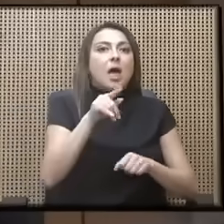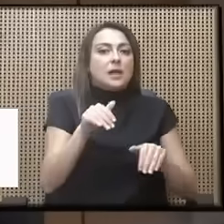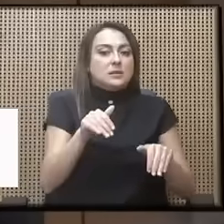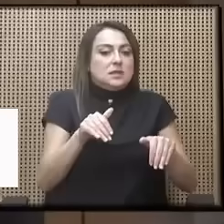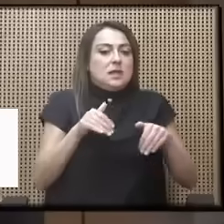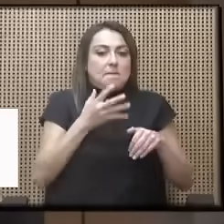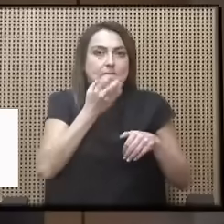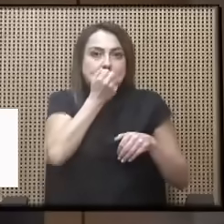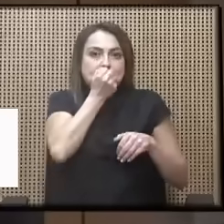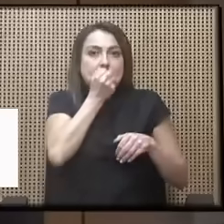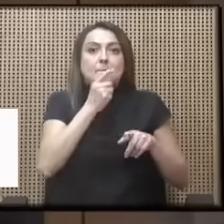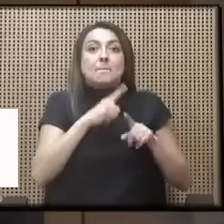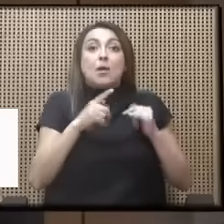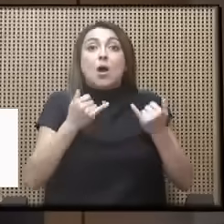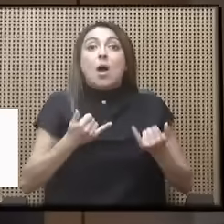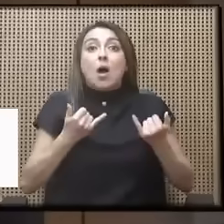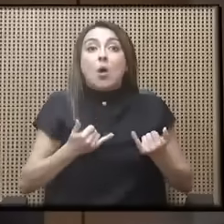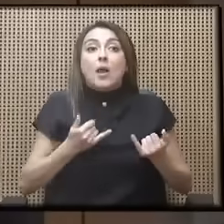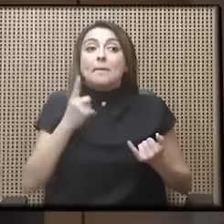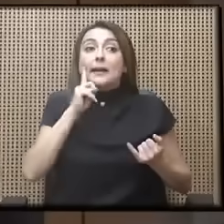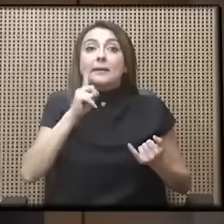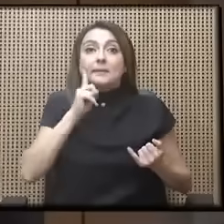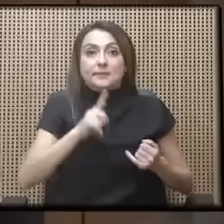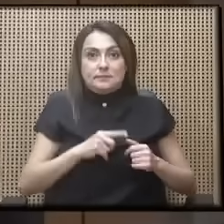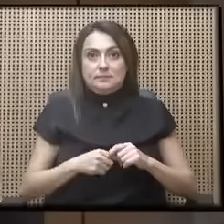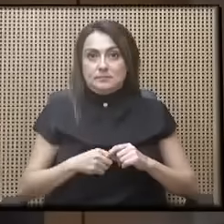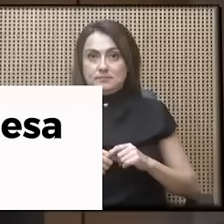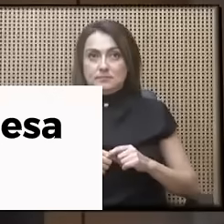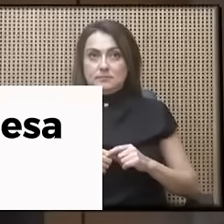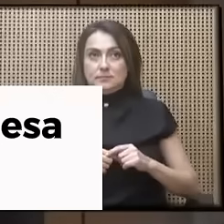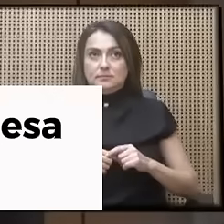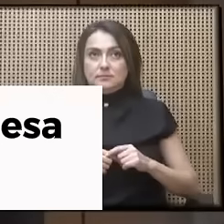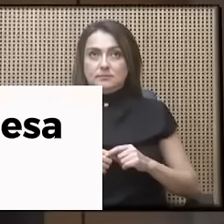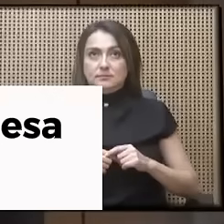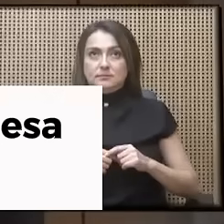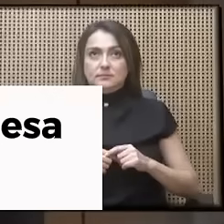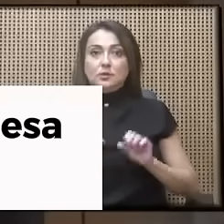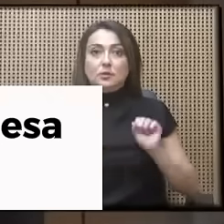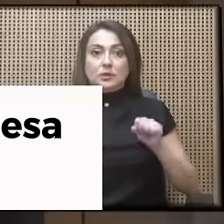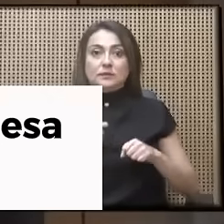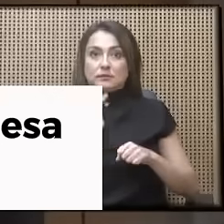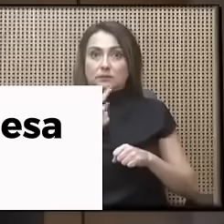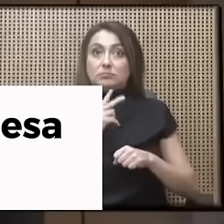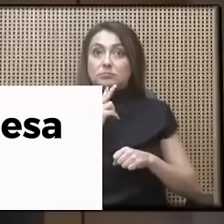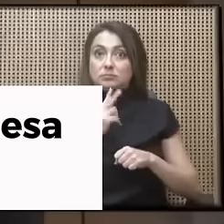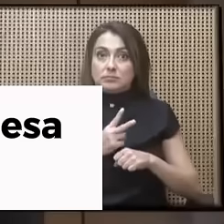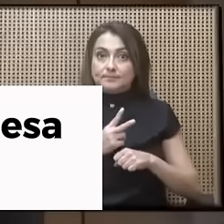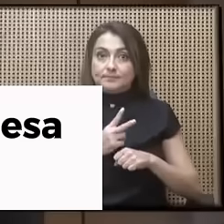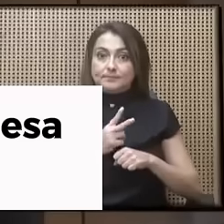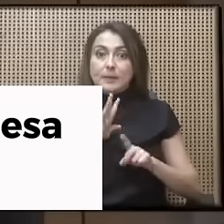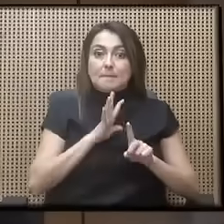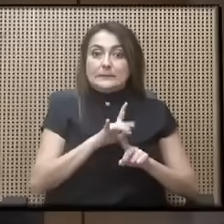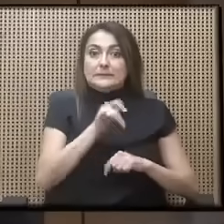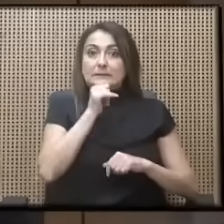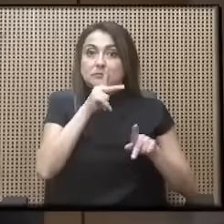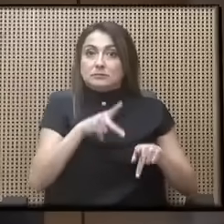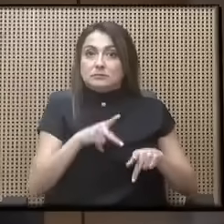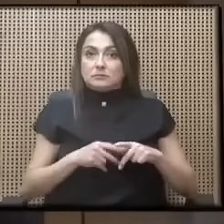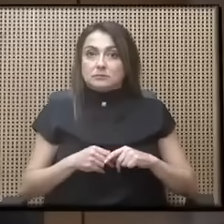abstenga, sino ahora va a ser para que mienta. Y pudiendo decir la verdad e imputar a esa